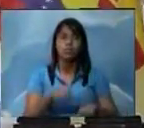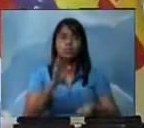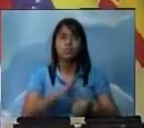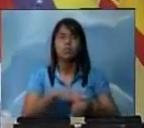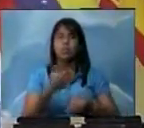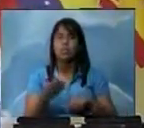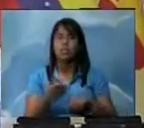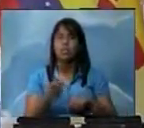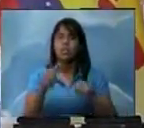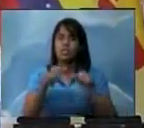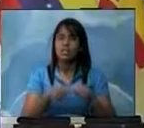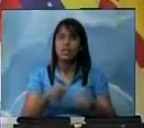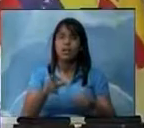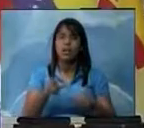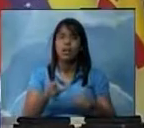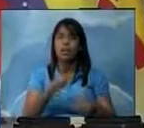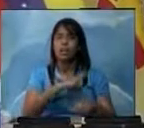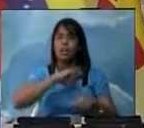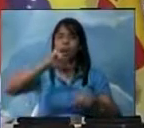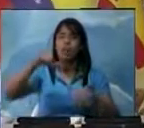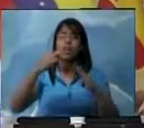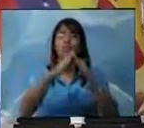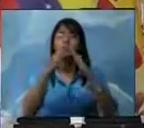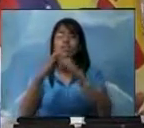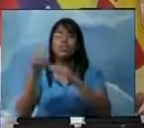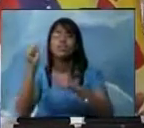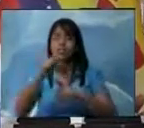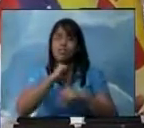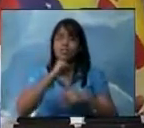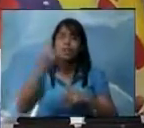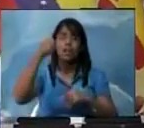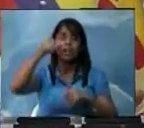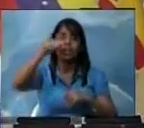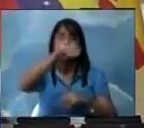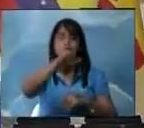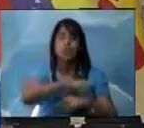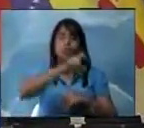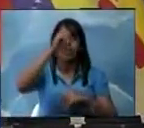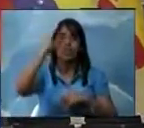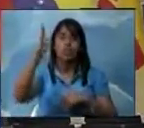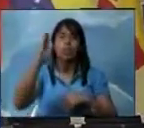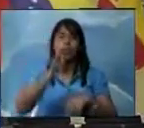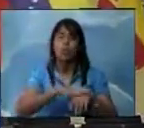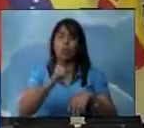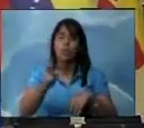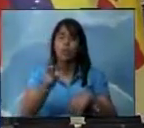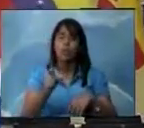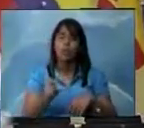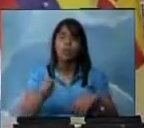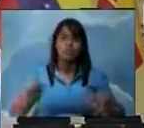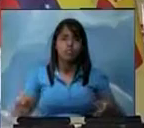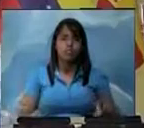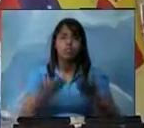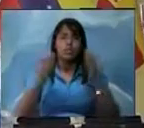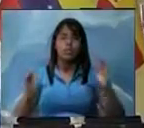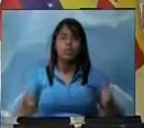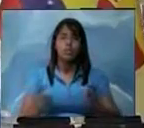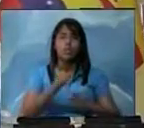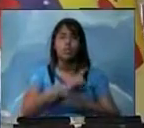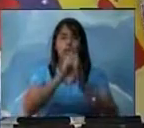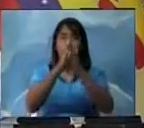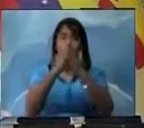qué sitiaban a Jerusalén si es la ciudad de Dios? Porque ellos se apartaban de